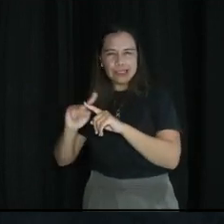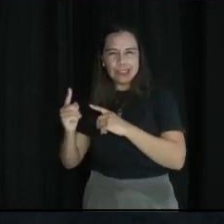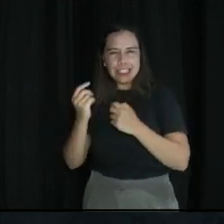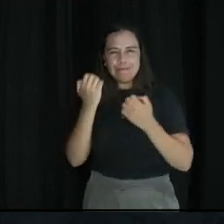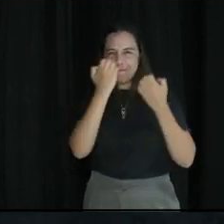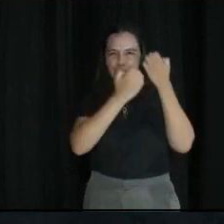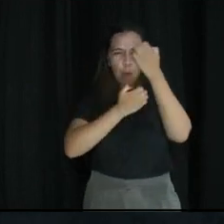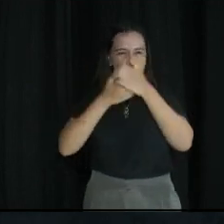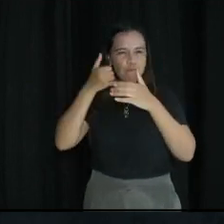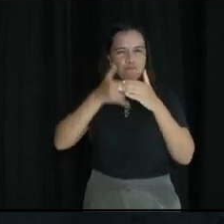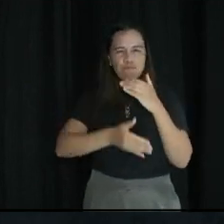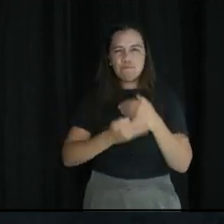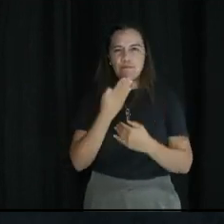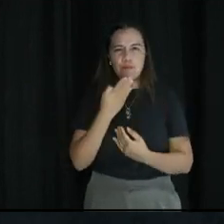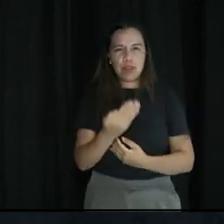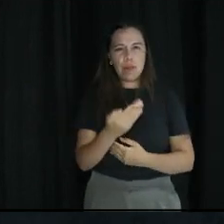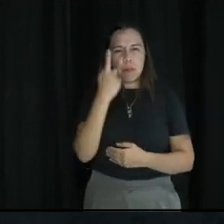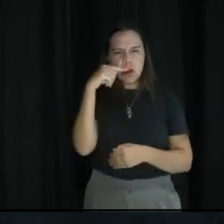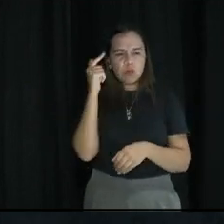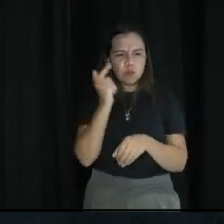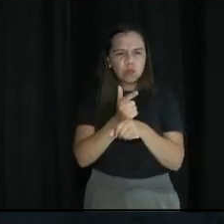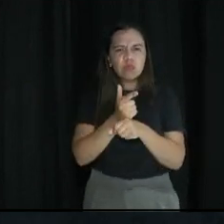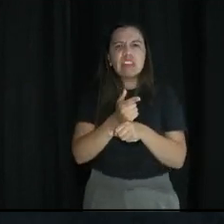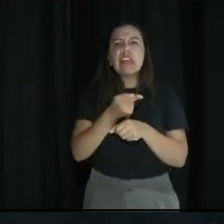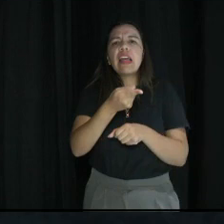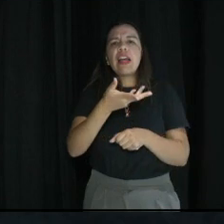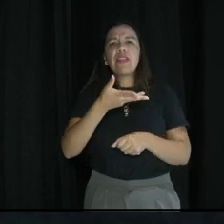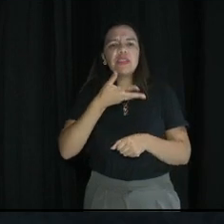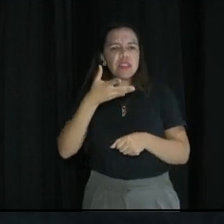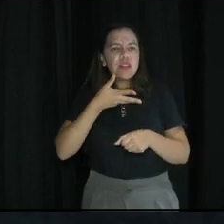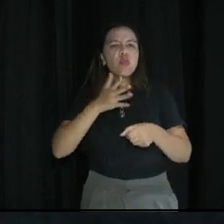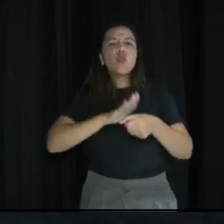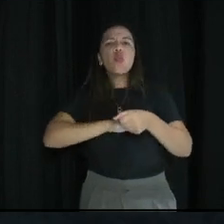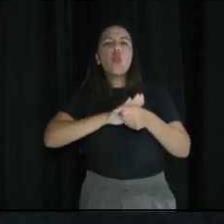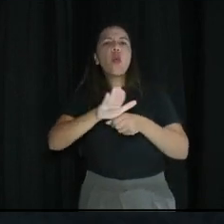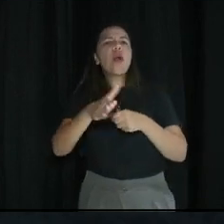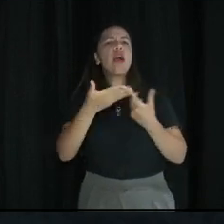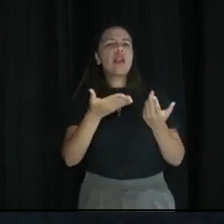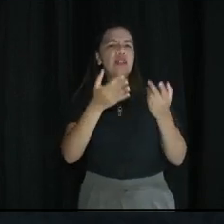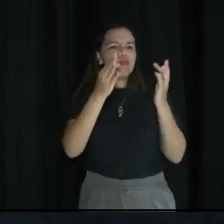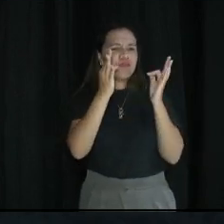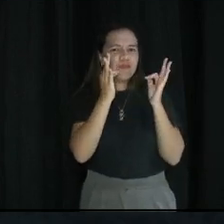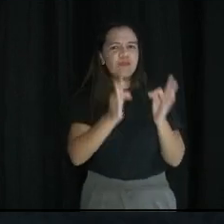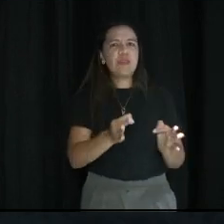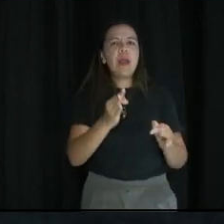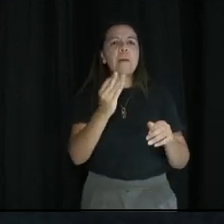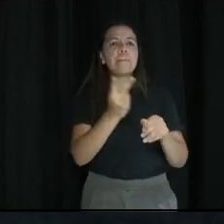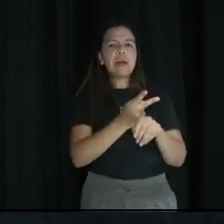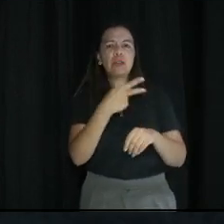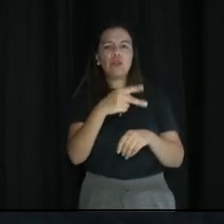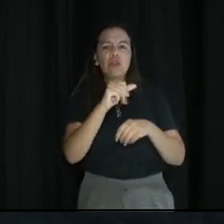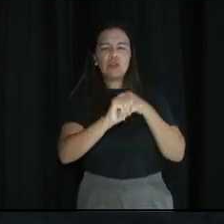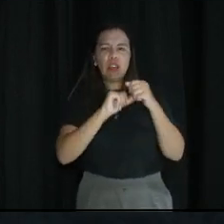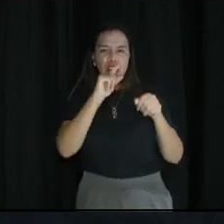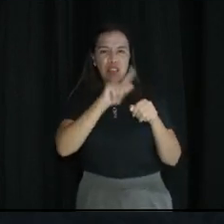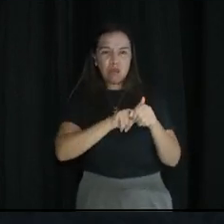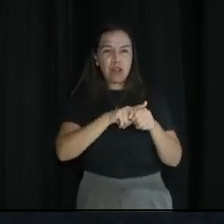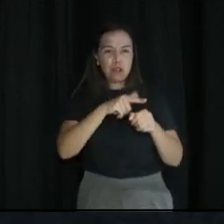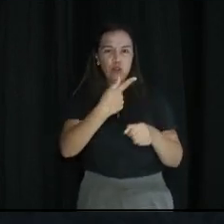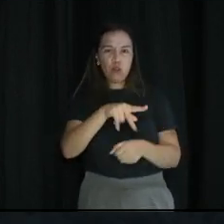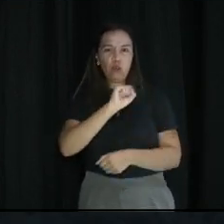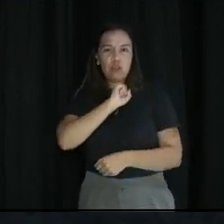y pues de alguna manera poder determinar de manera certera la calidad y la salud de este